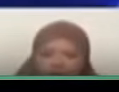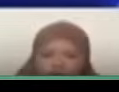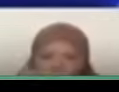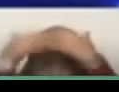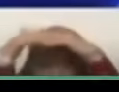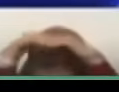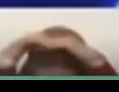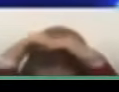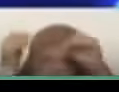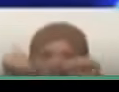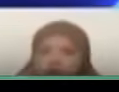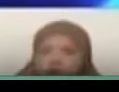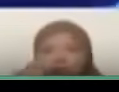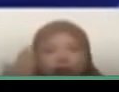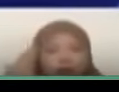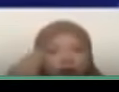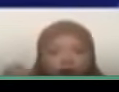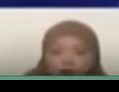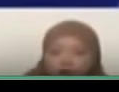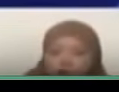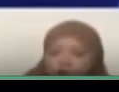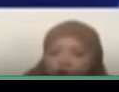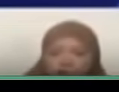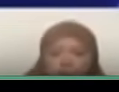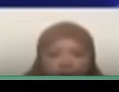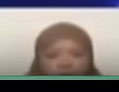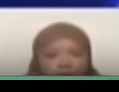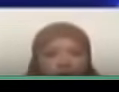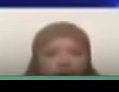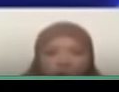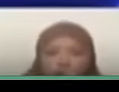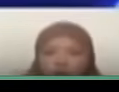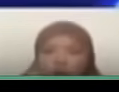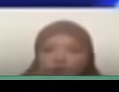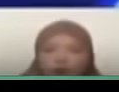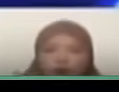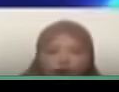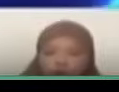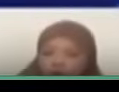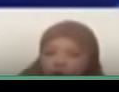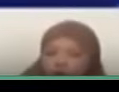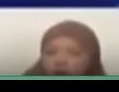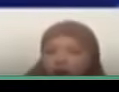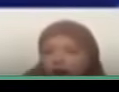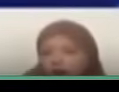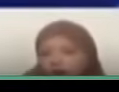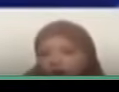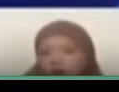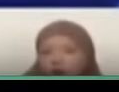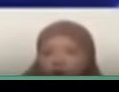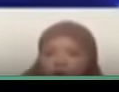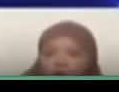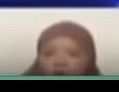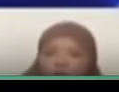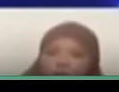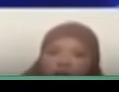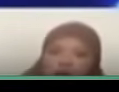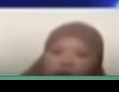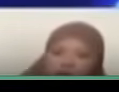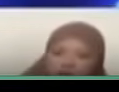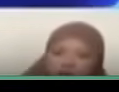amén a María Corina y aseguró que el régimen conoce su paradero? Ella cree que está en la clandestinidad,